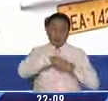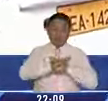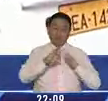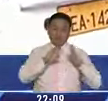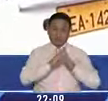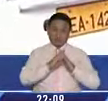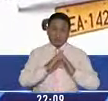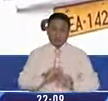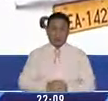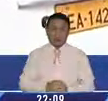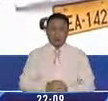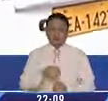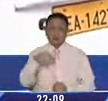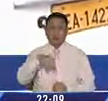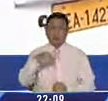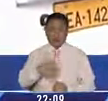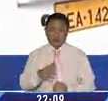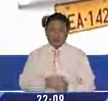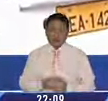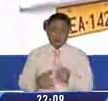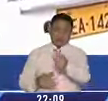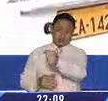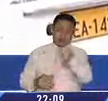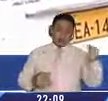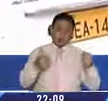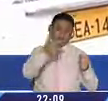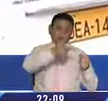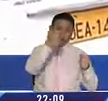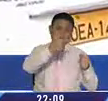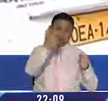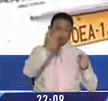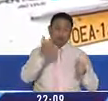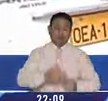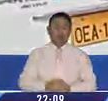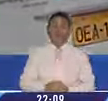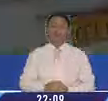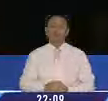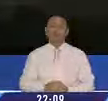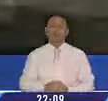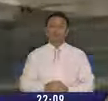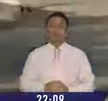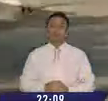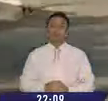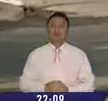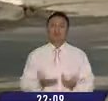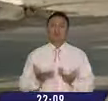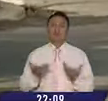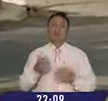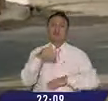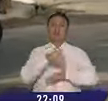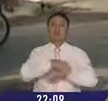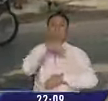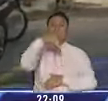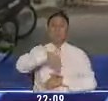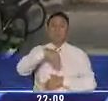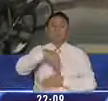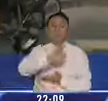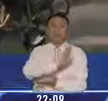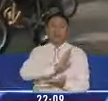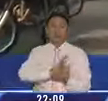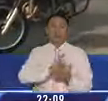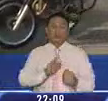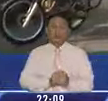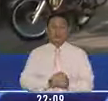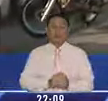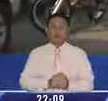por lo que procedieron también ellos a ingresar. Por eso ahí es lo que suscita el hecho violento. Ocurrió la tarde del martes en la cooperativa